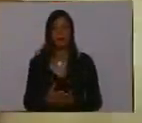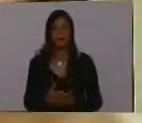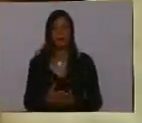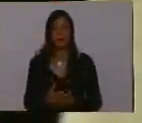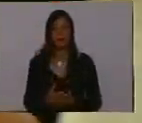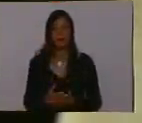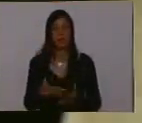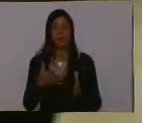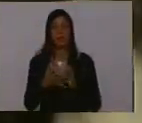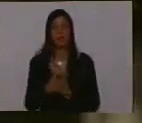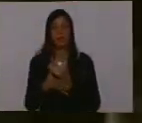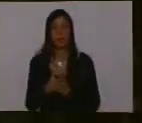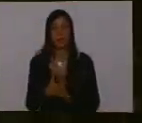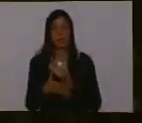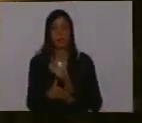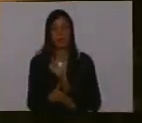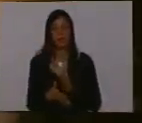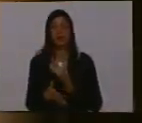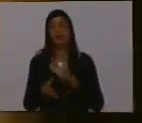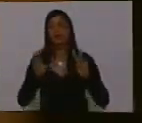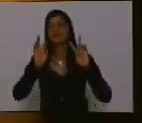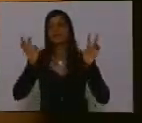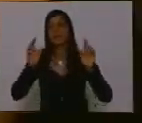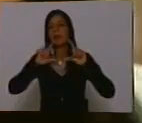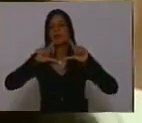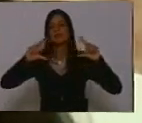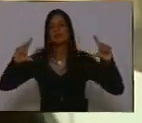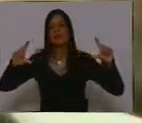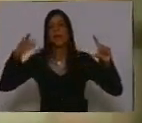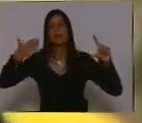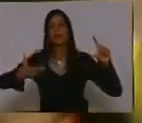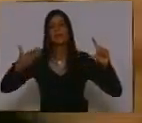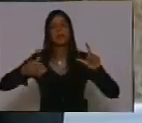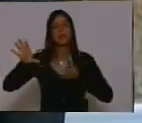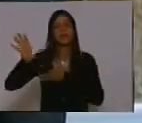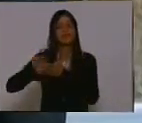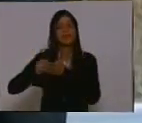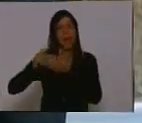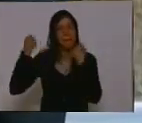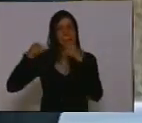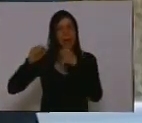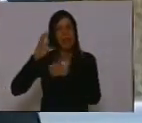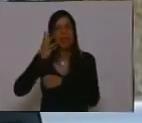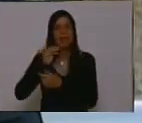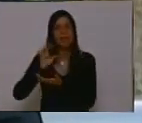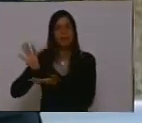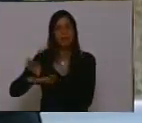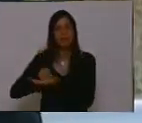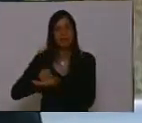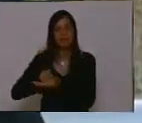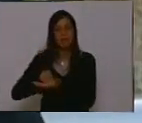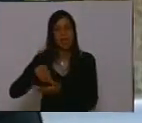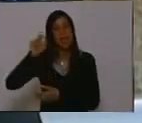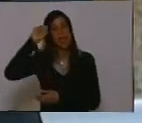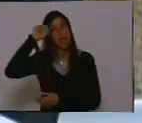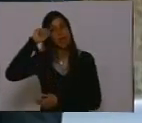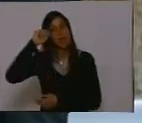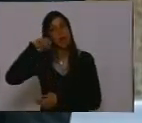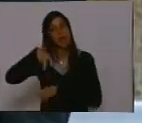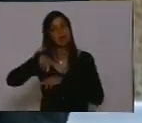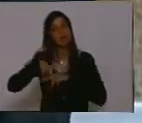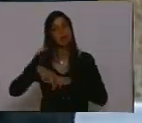aquella extraordinaria frase que también es una lección. La recordaba ahorita hace